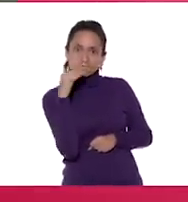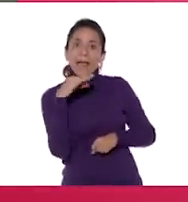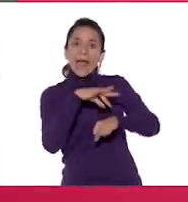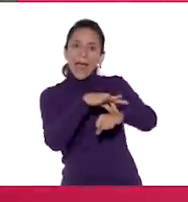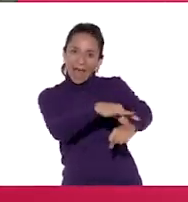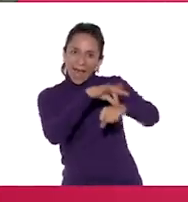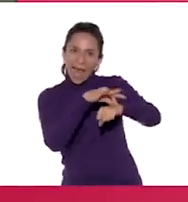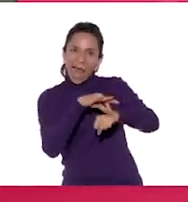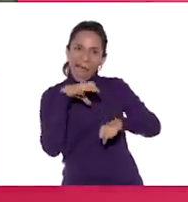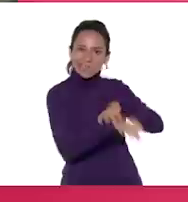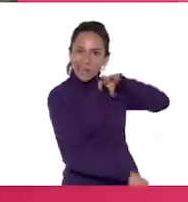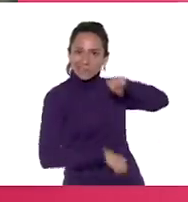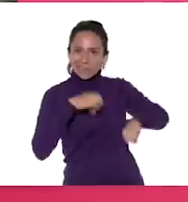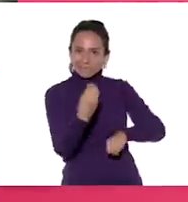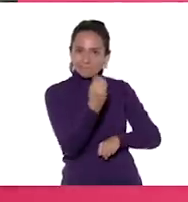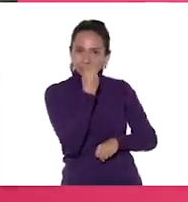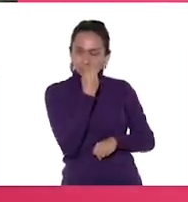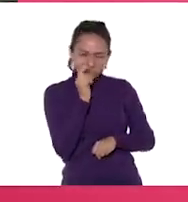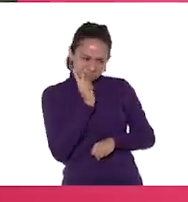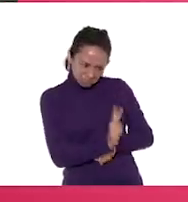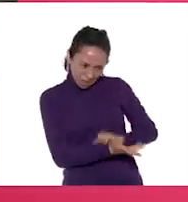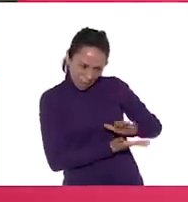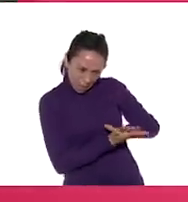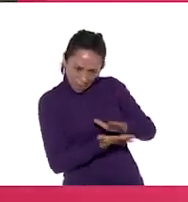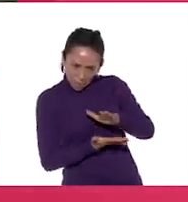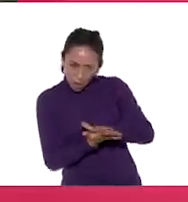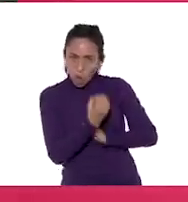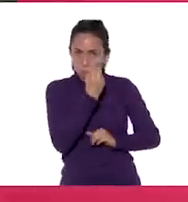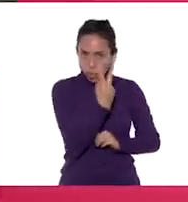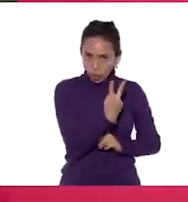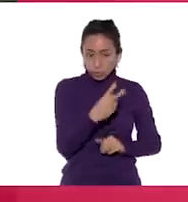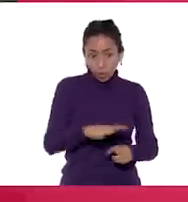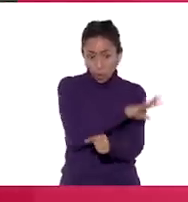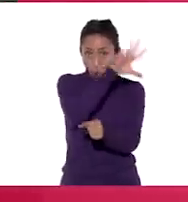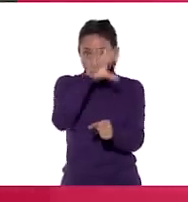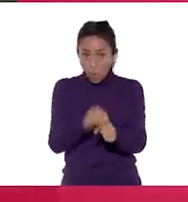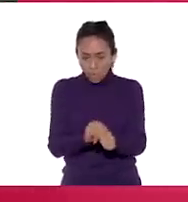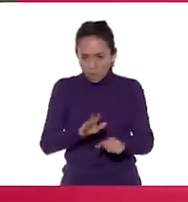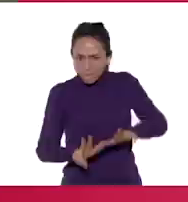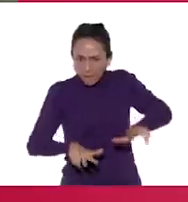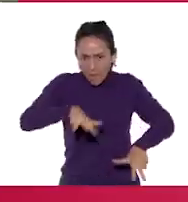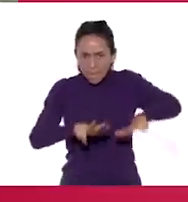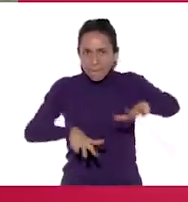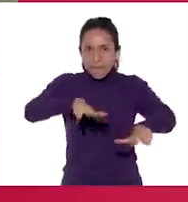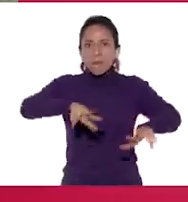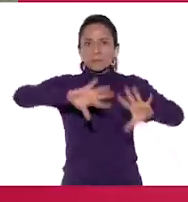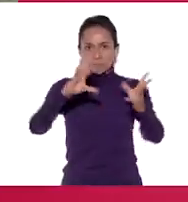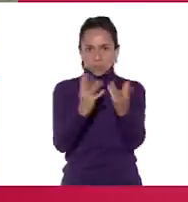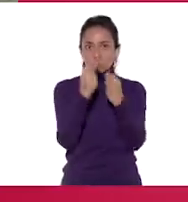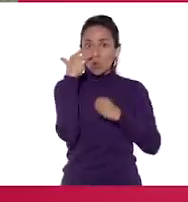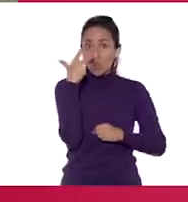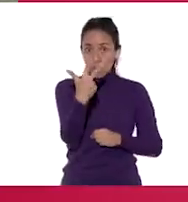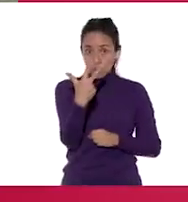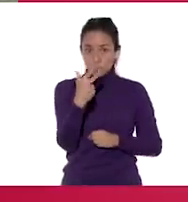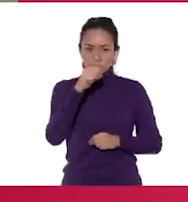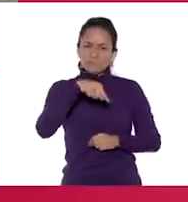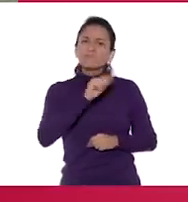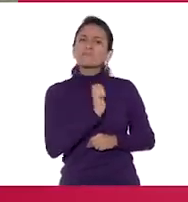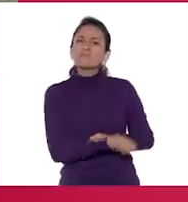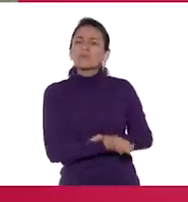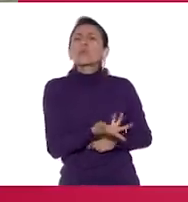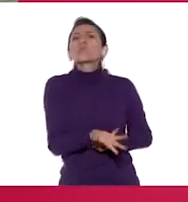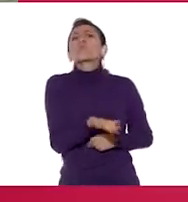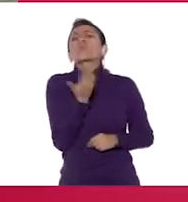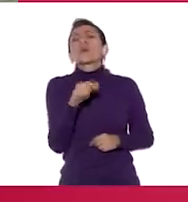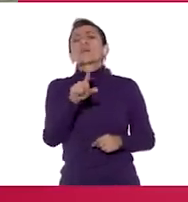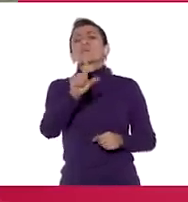vemos 2 huellas de 8 que conforman la pista en esta localidad. Fue dejada aquí hace